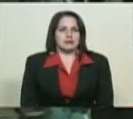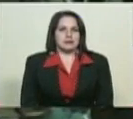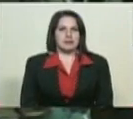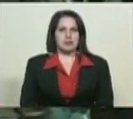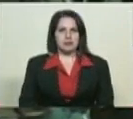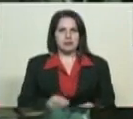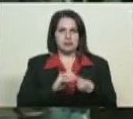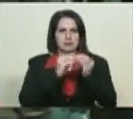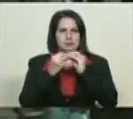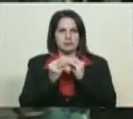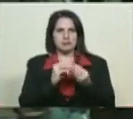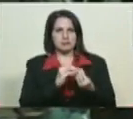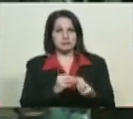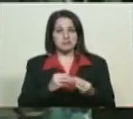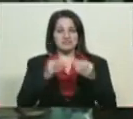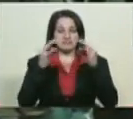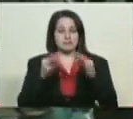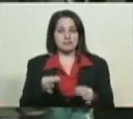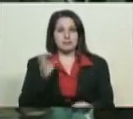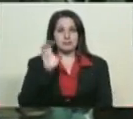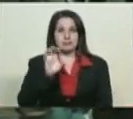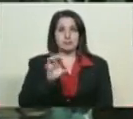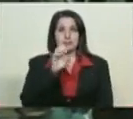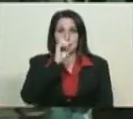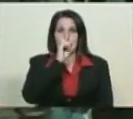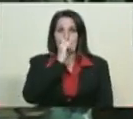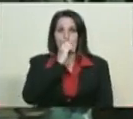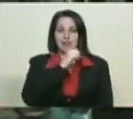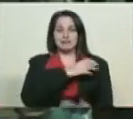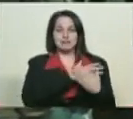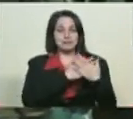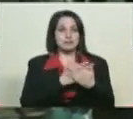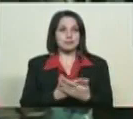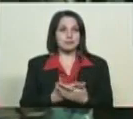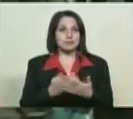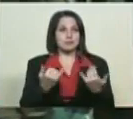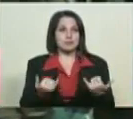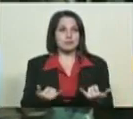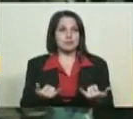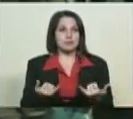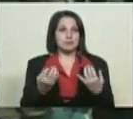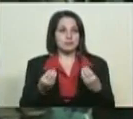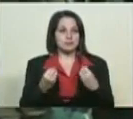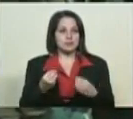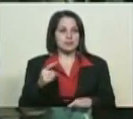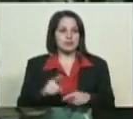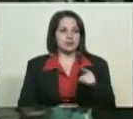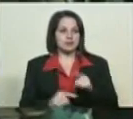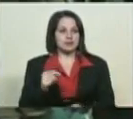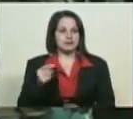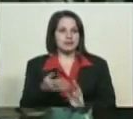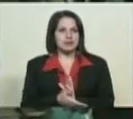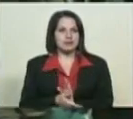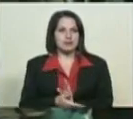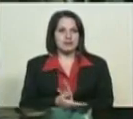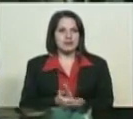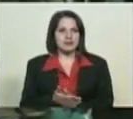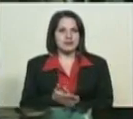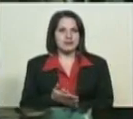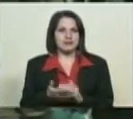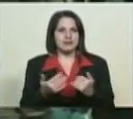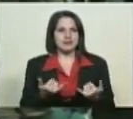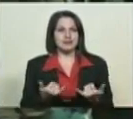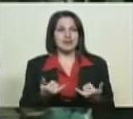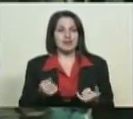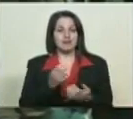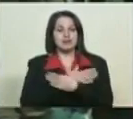los organismos de seguridad del Estado, que nos pusimos a la orden del Comando Estratégico Operacional. Queremos felicitar al